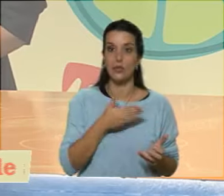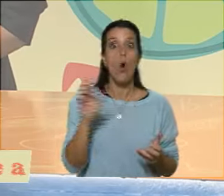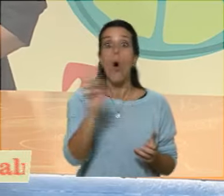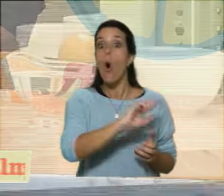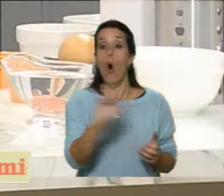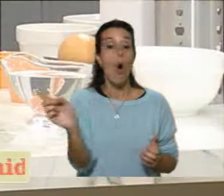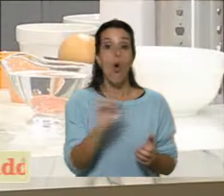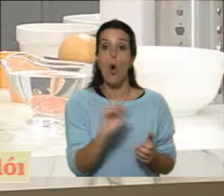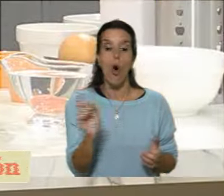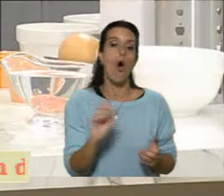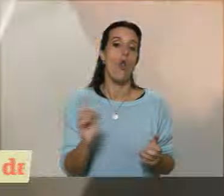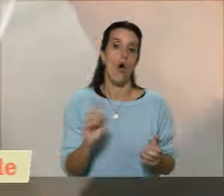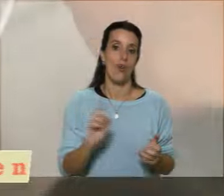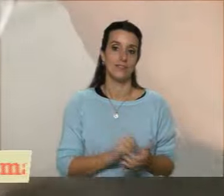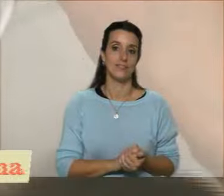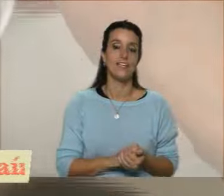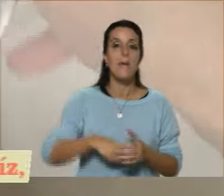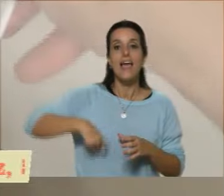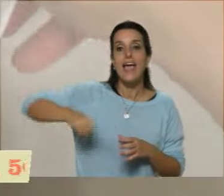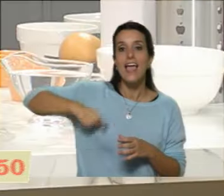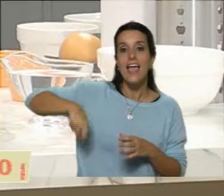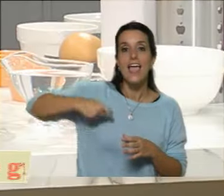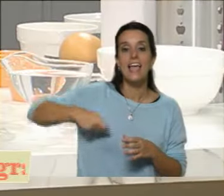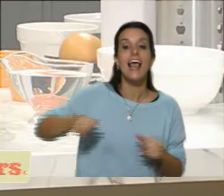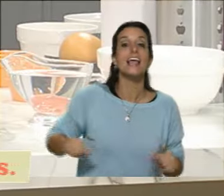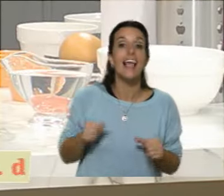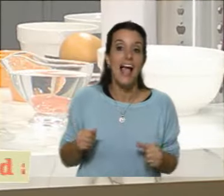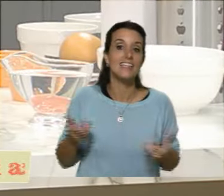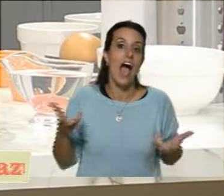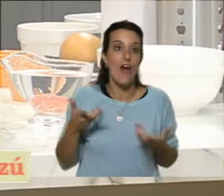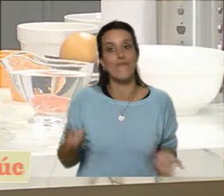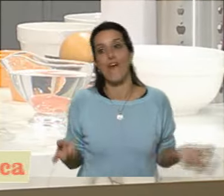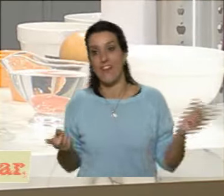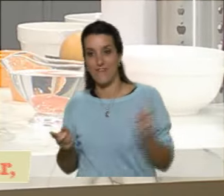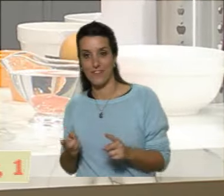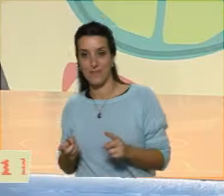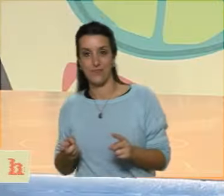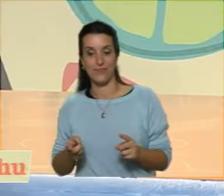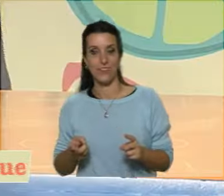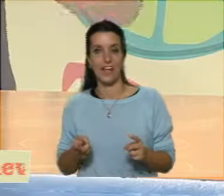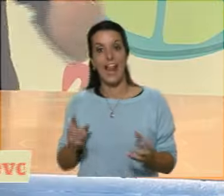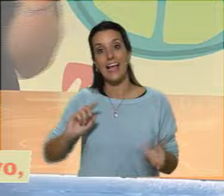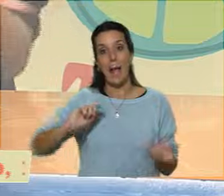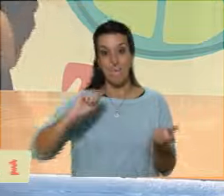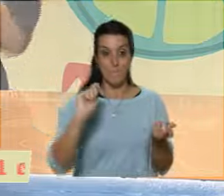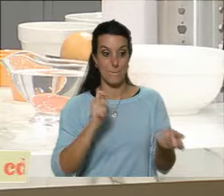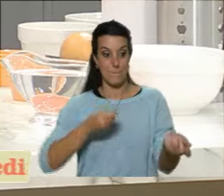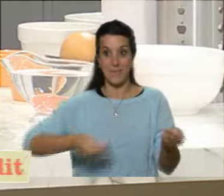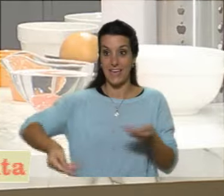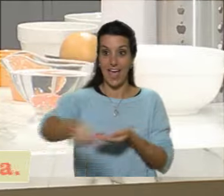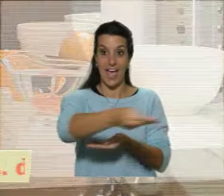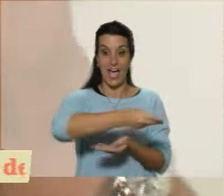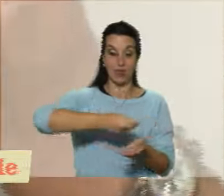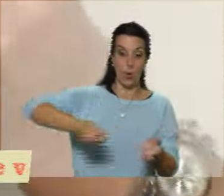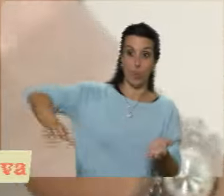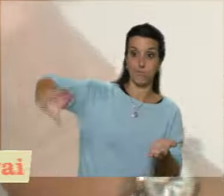Estela no le gusta. No. Lo mezclas y ¿qué haces? Ahora te volvés para acá. Mira, hago el cambiazo. Lo mezclo